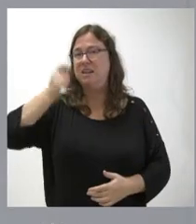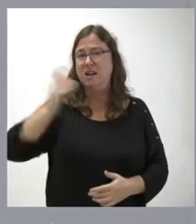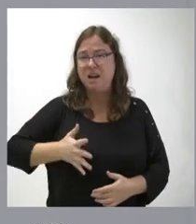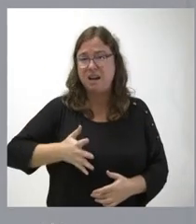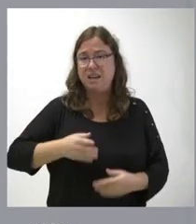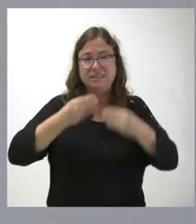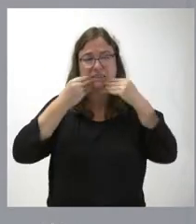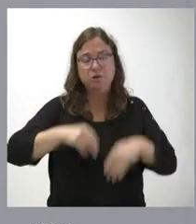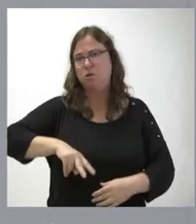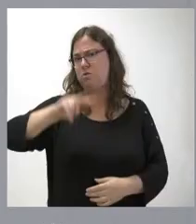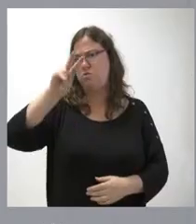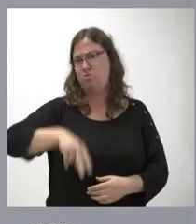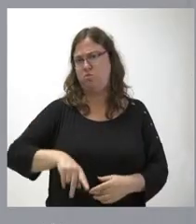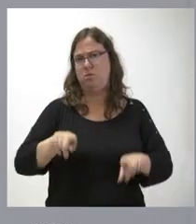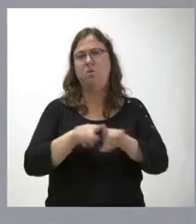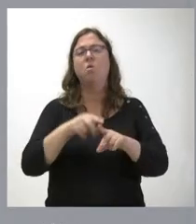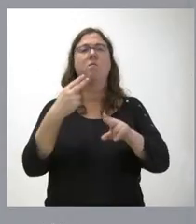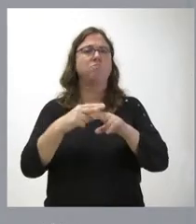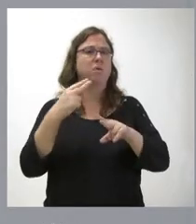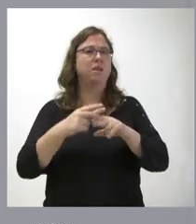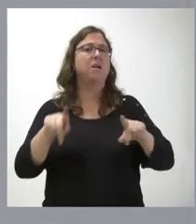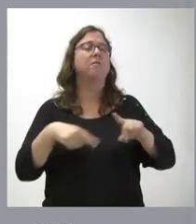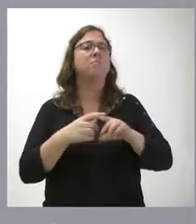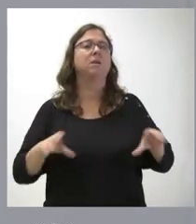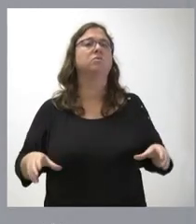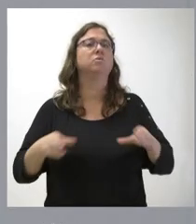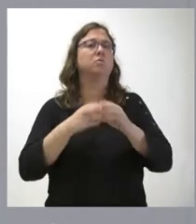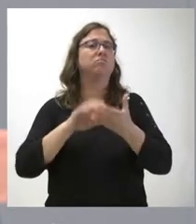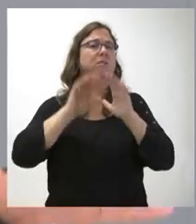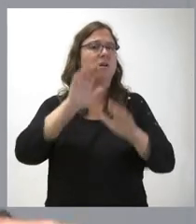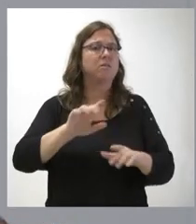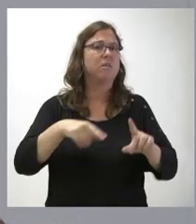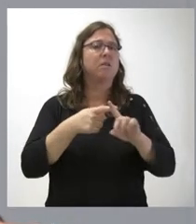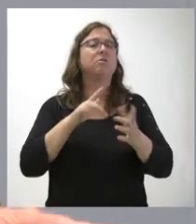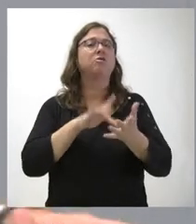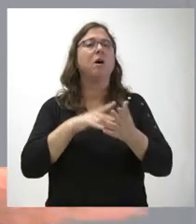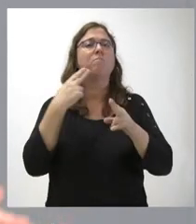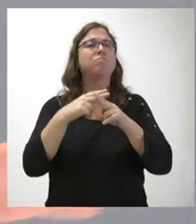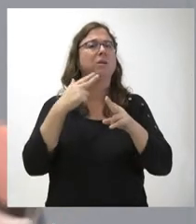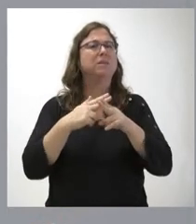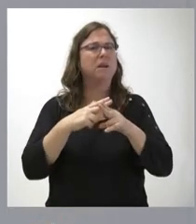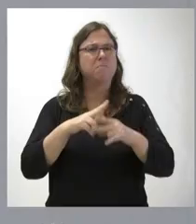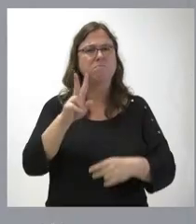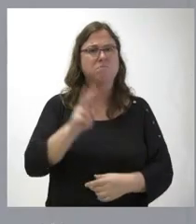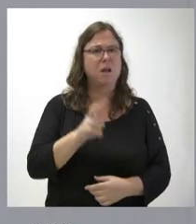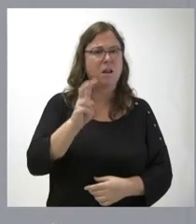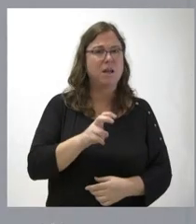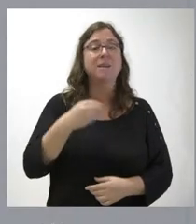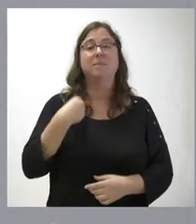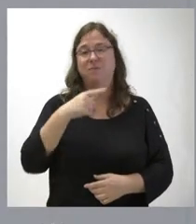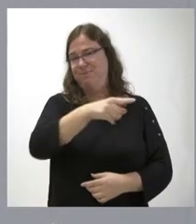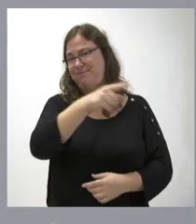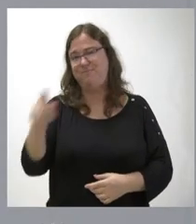la vivienda en España como con estas políticas y la junta de Castilla León por contra ha venido desarrollando un conjunto de políticas muy útiles que son las que todos